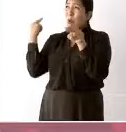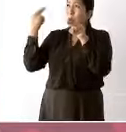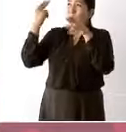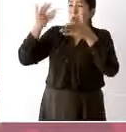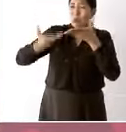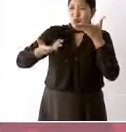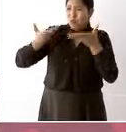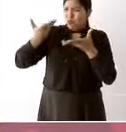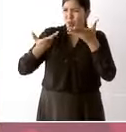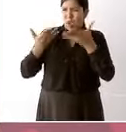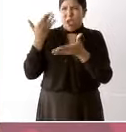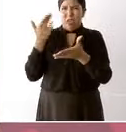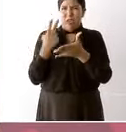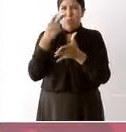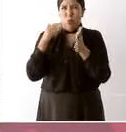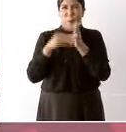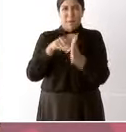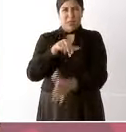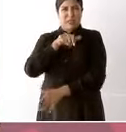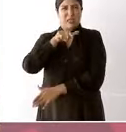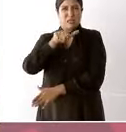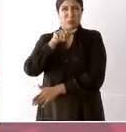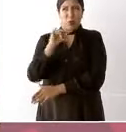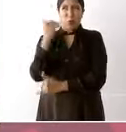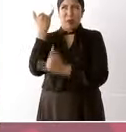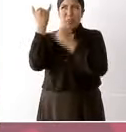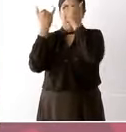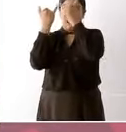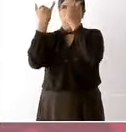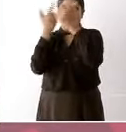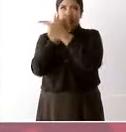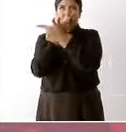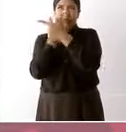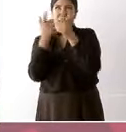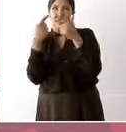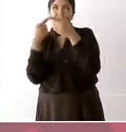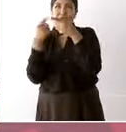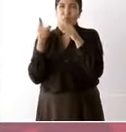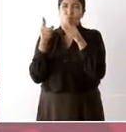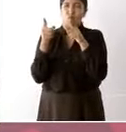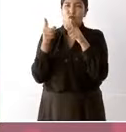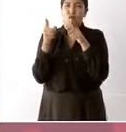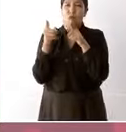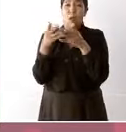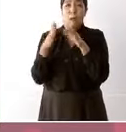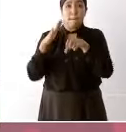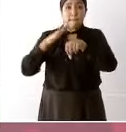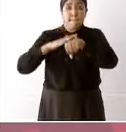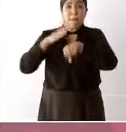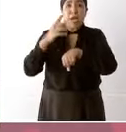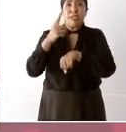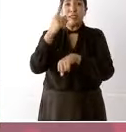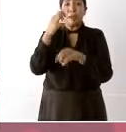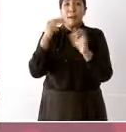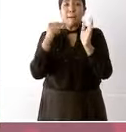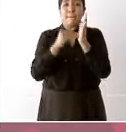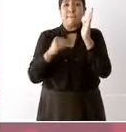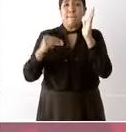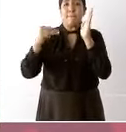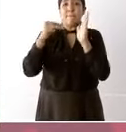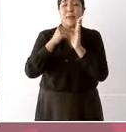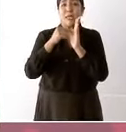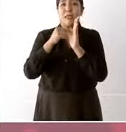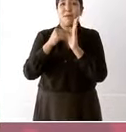del 2018, empezamos con 2019, más de 1,000 millones de dólares de